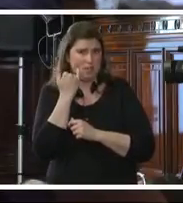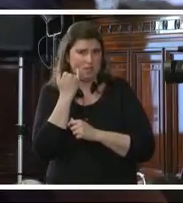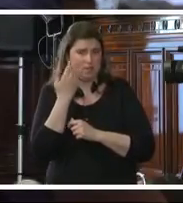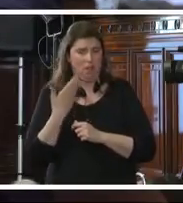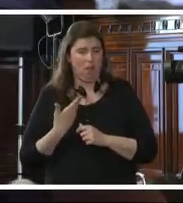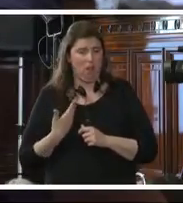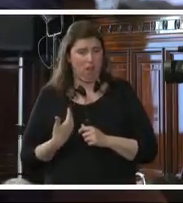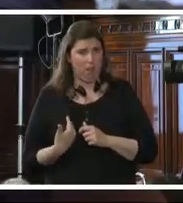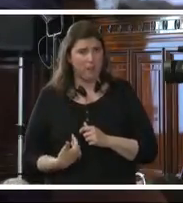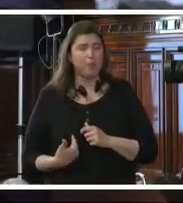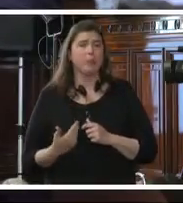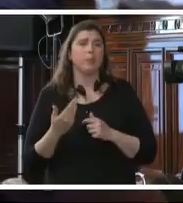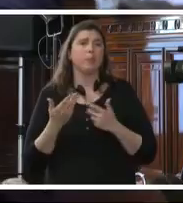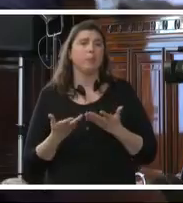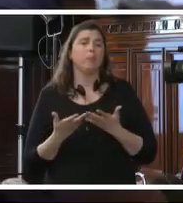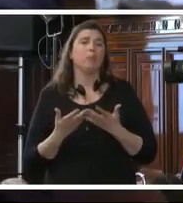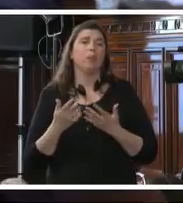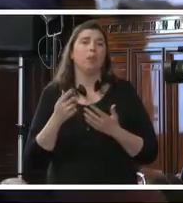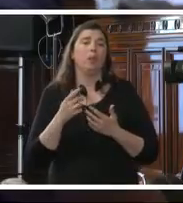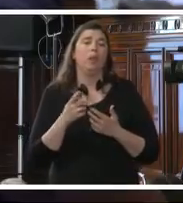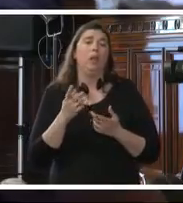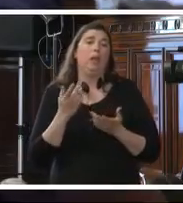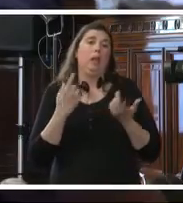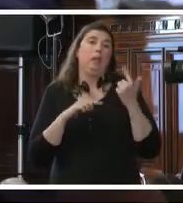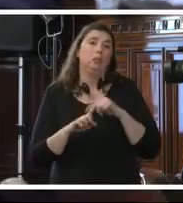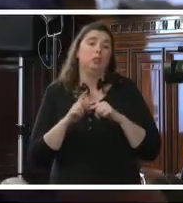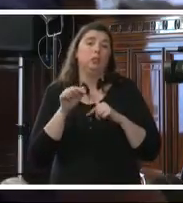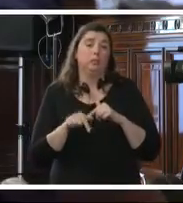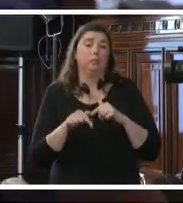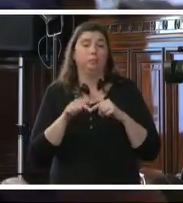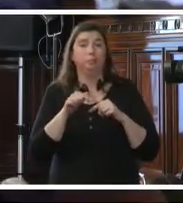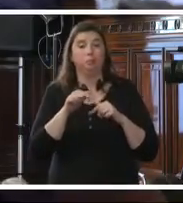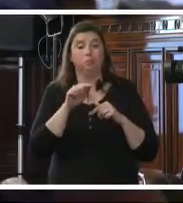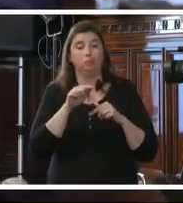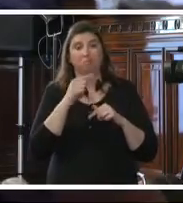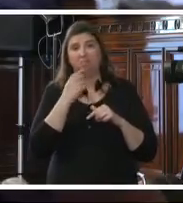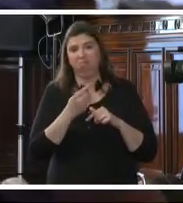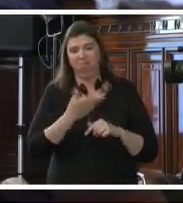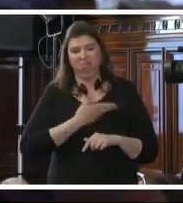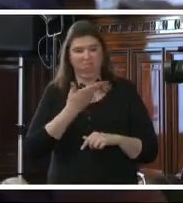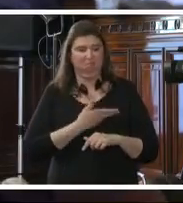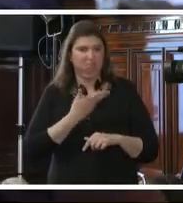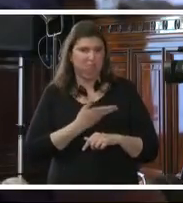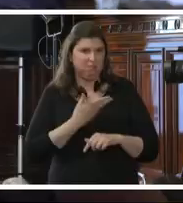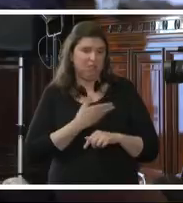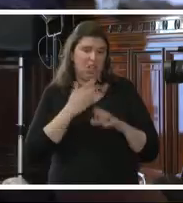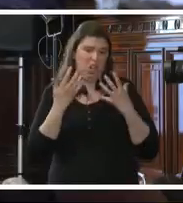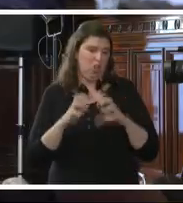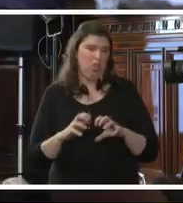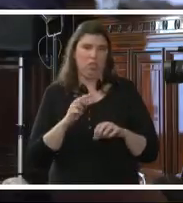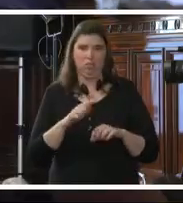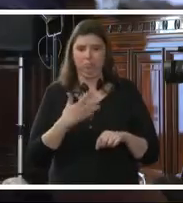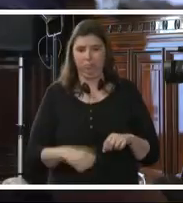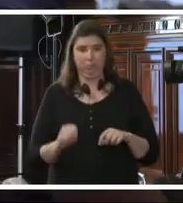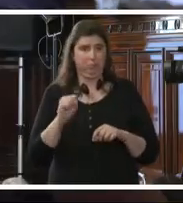A las que realmente no les prestó atención. Y estos señores de estas cruzadas que se quejan de que una mujer haga interrupción voluntaria del